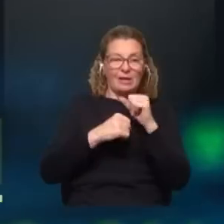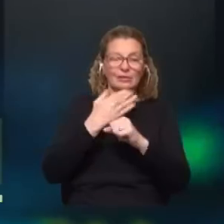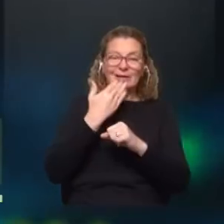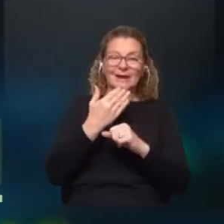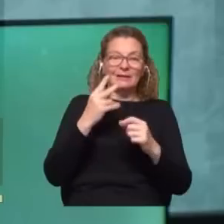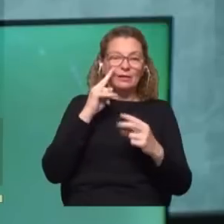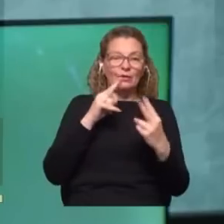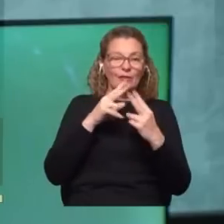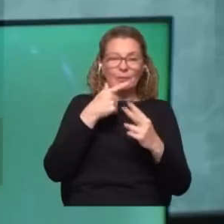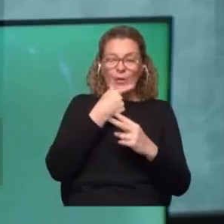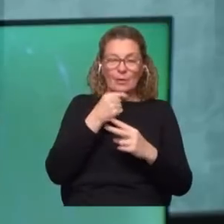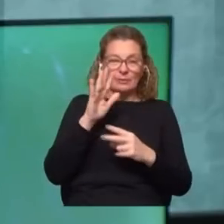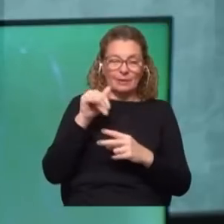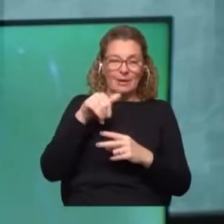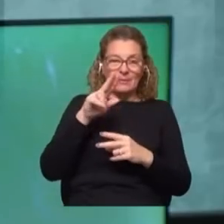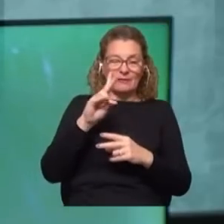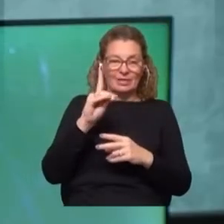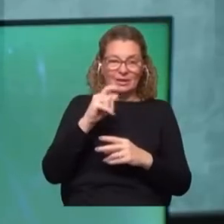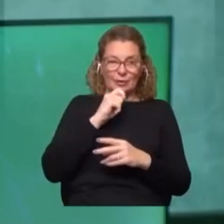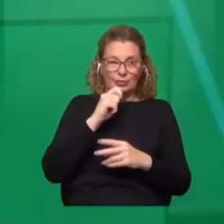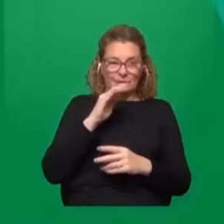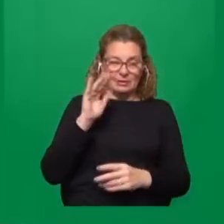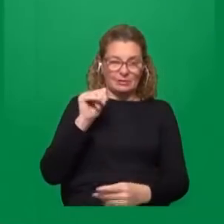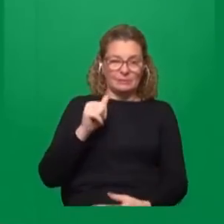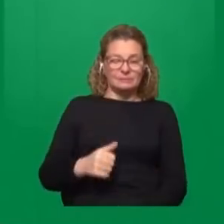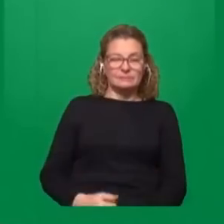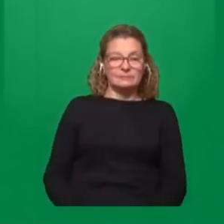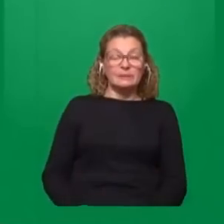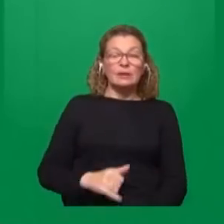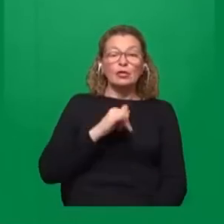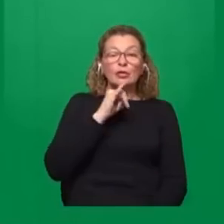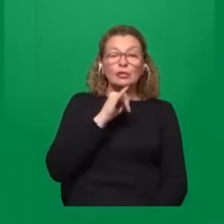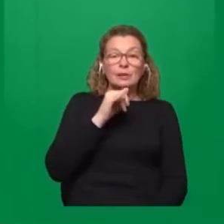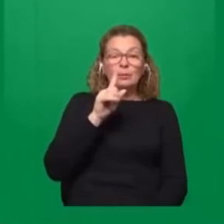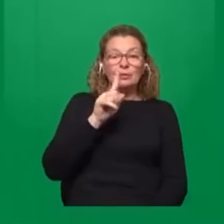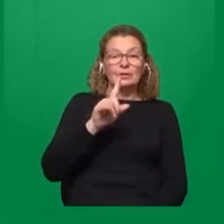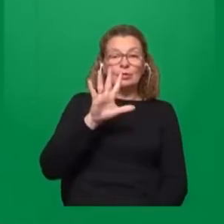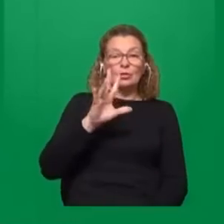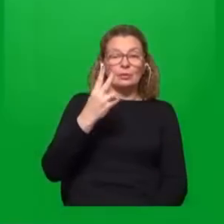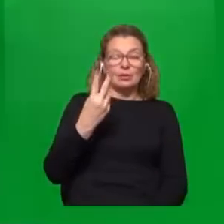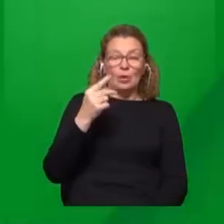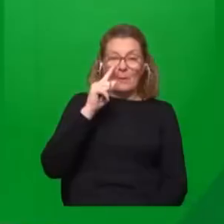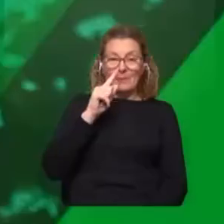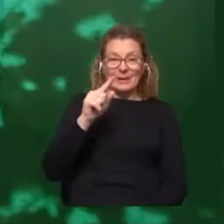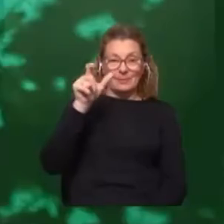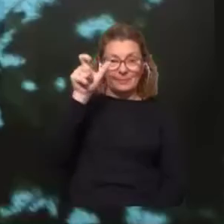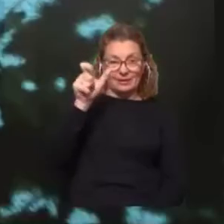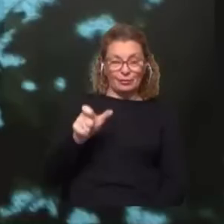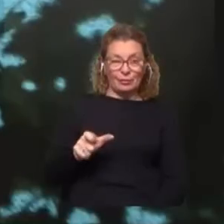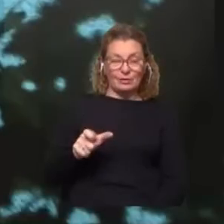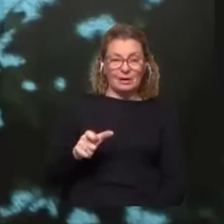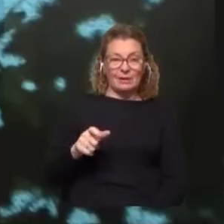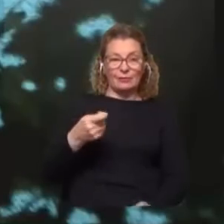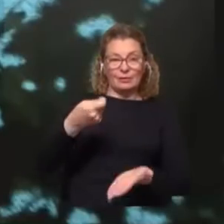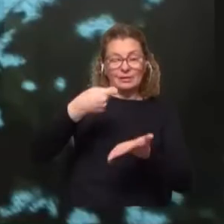jueves seguimos haciendo mbd noticias así de Natalia les contamos que 152.000 personas recibirán